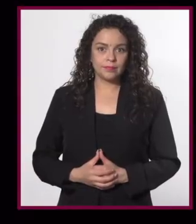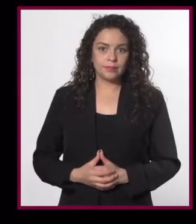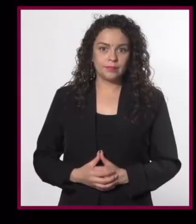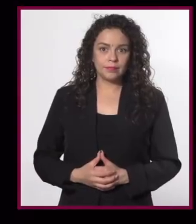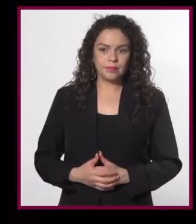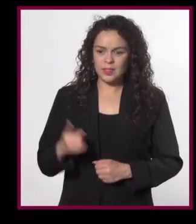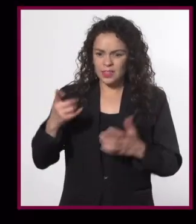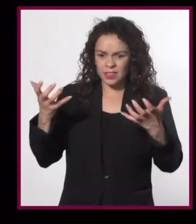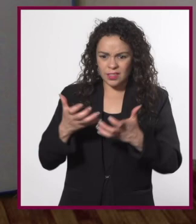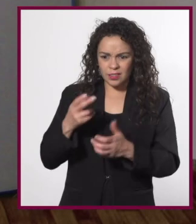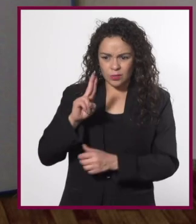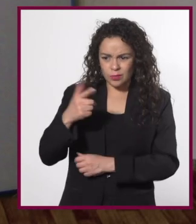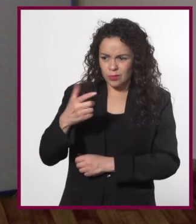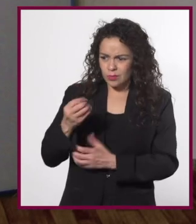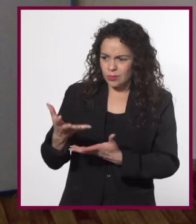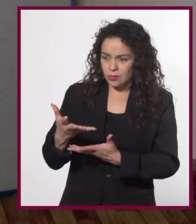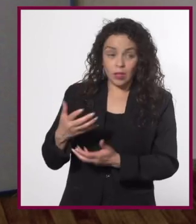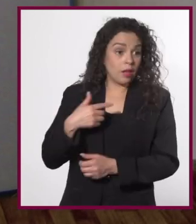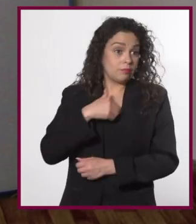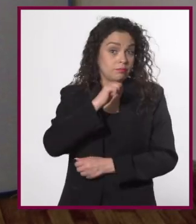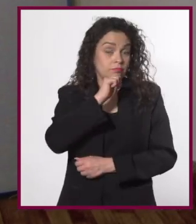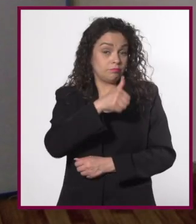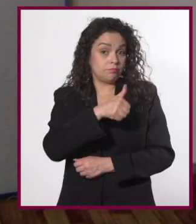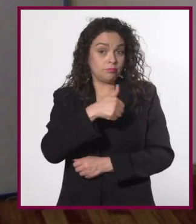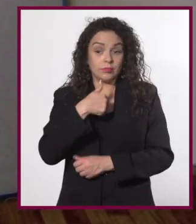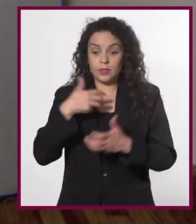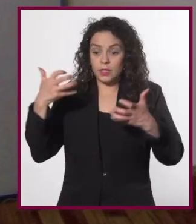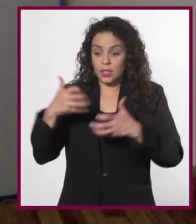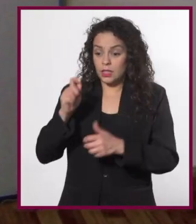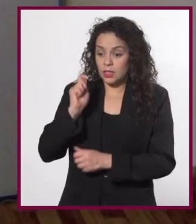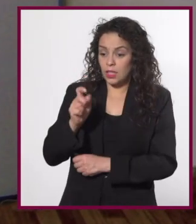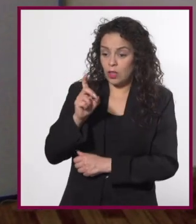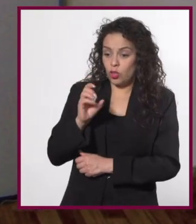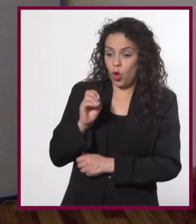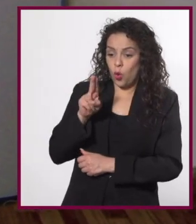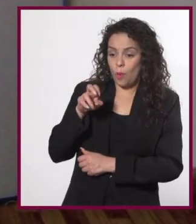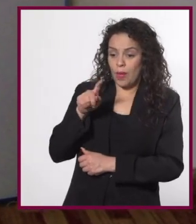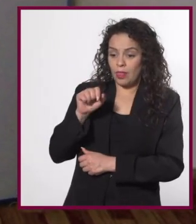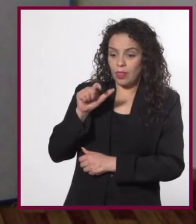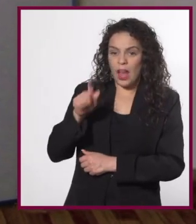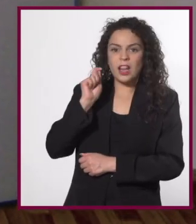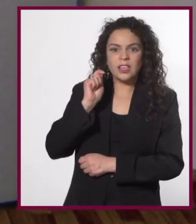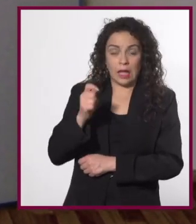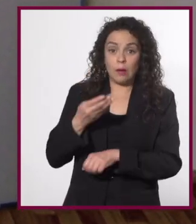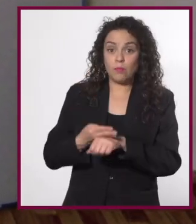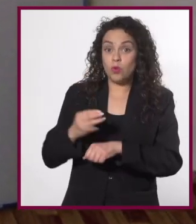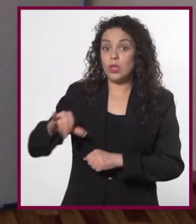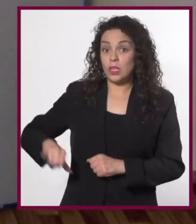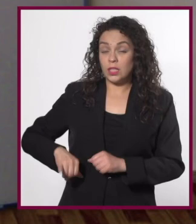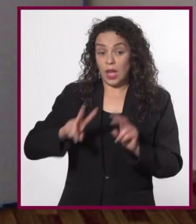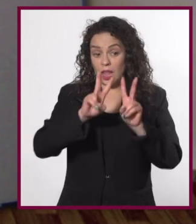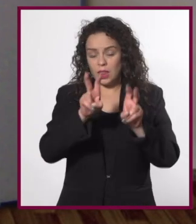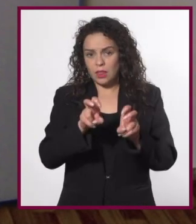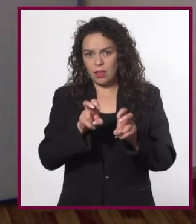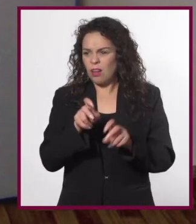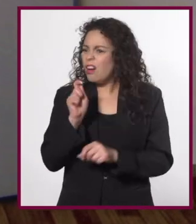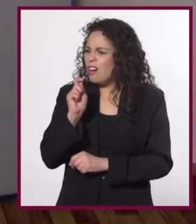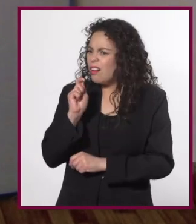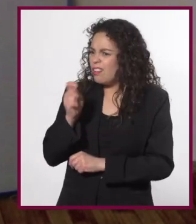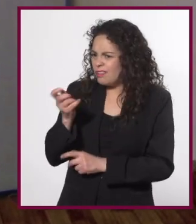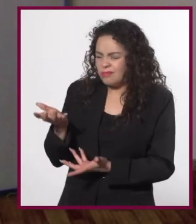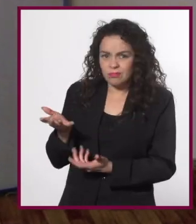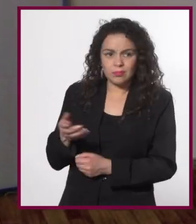¿Qué haces, Hugo? Nada, aquí documentando un fenómeno muy interesante. ¿De qué hablas?